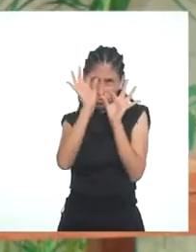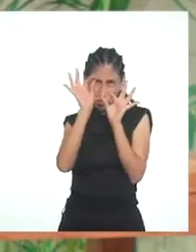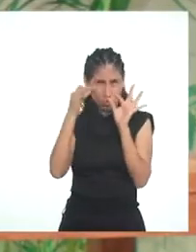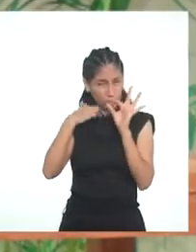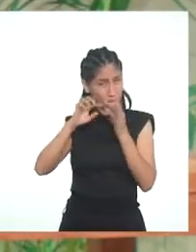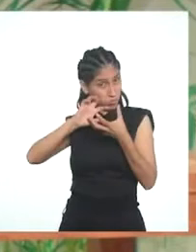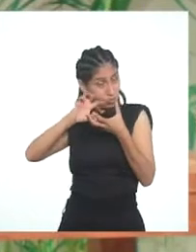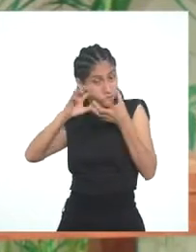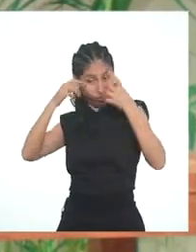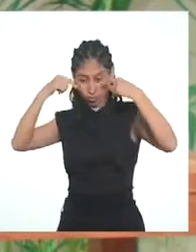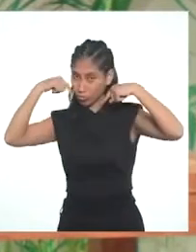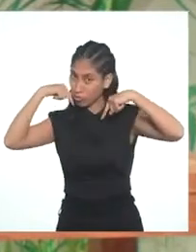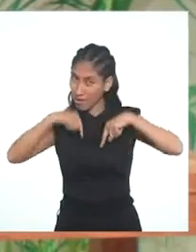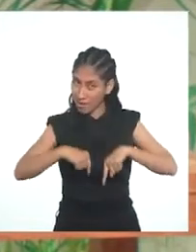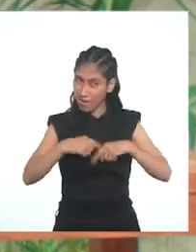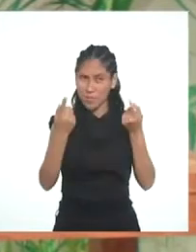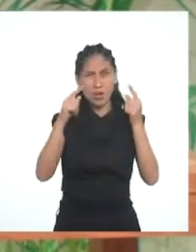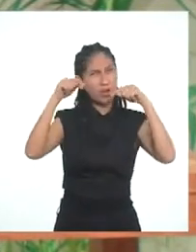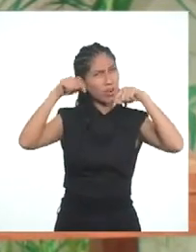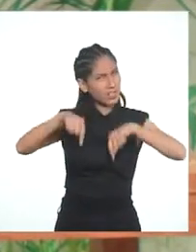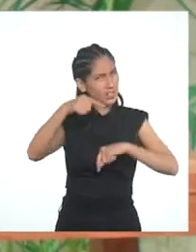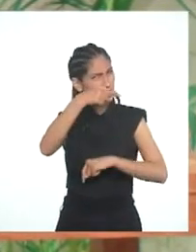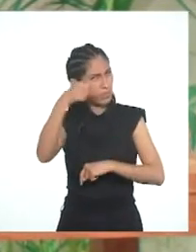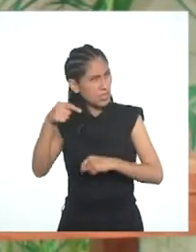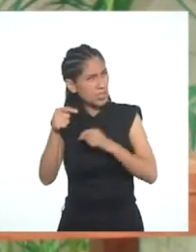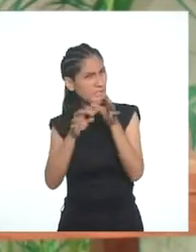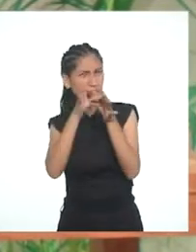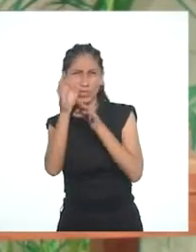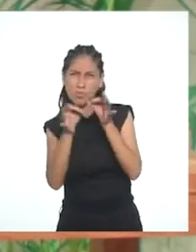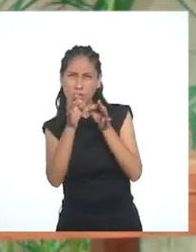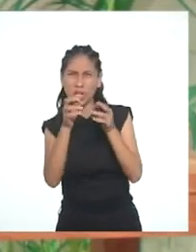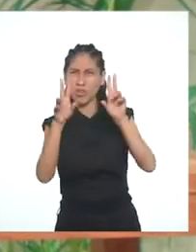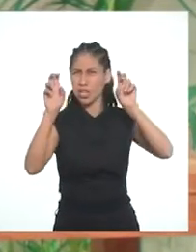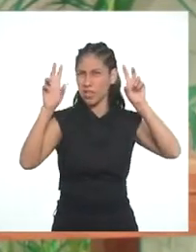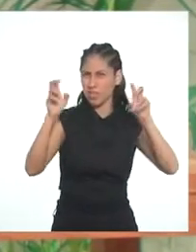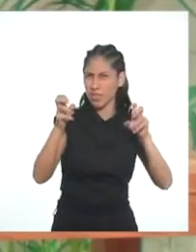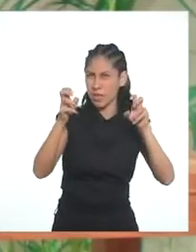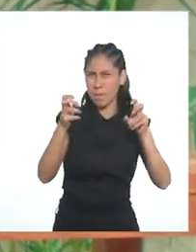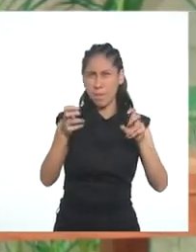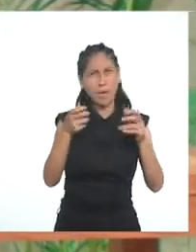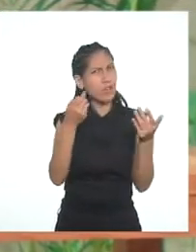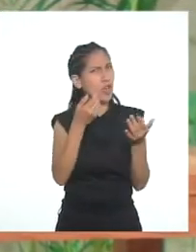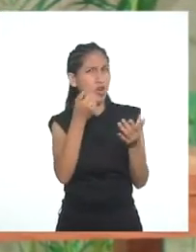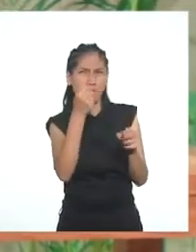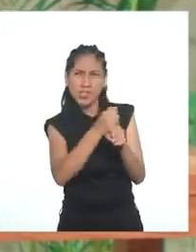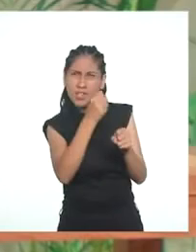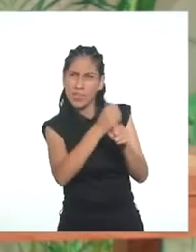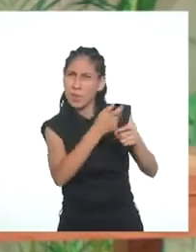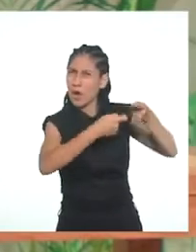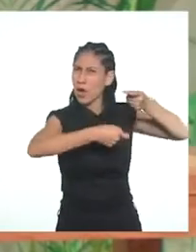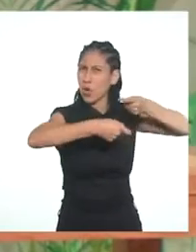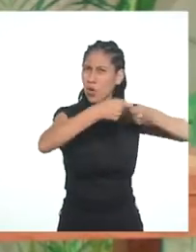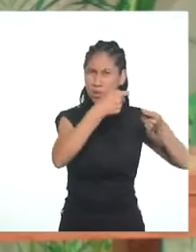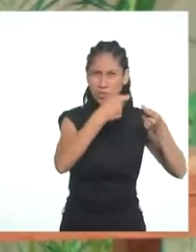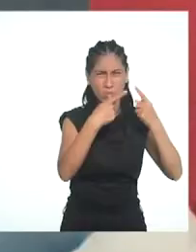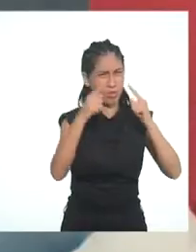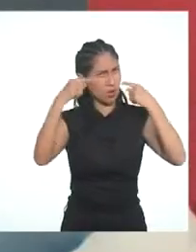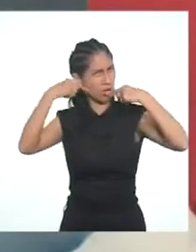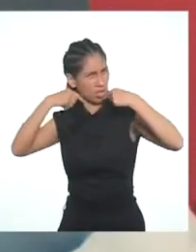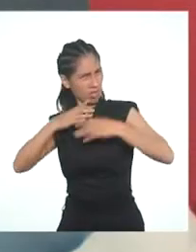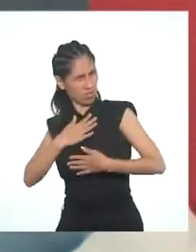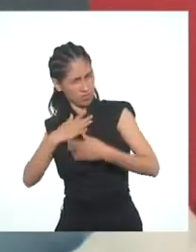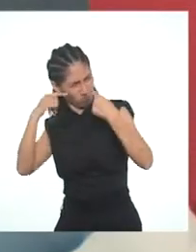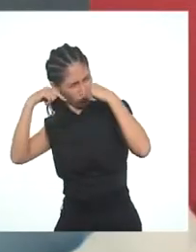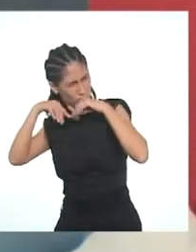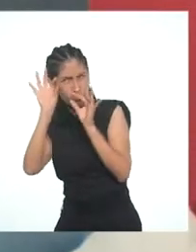estamos conversando sobre los emprendimientos y diferentes maneras de realizarlos responsablemente. ¿Qué tienen que ver los microorganismos con los emprendimientos? Pues